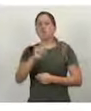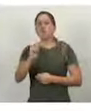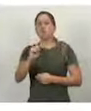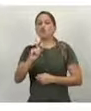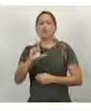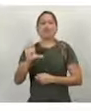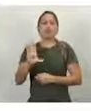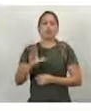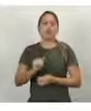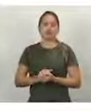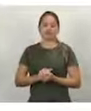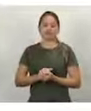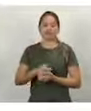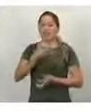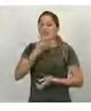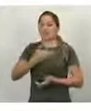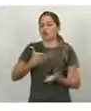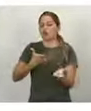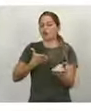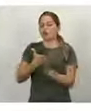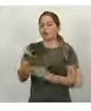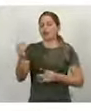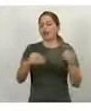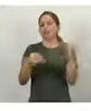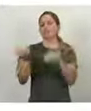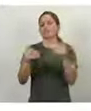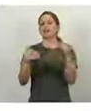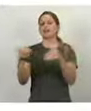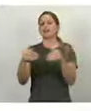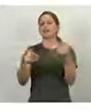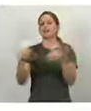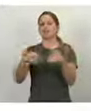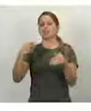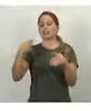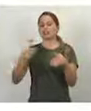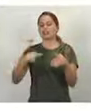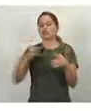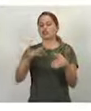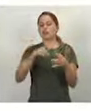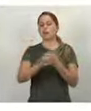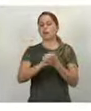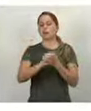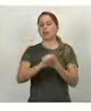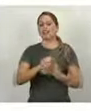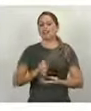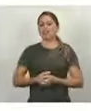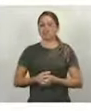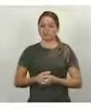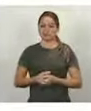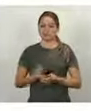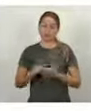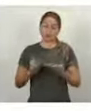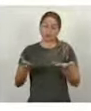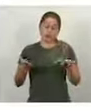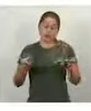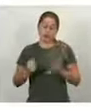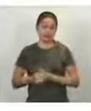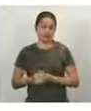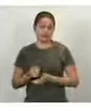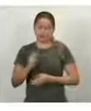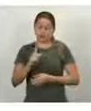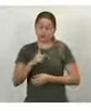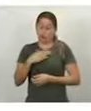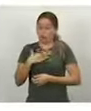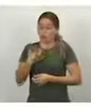Fidel continuara en la participación de las sesiones del juicio de sus compañeros. Por supuesto, no le